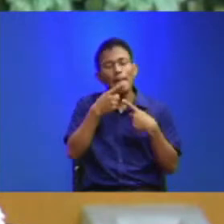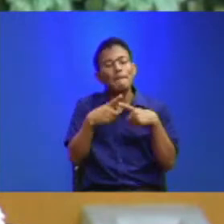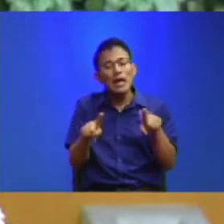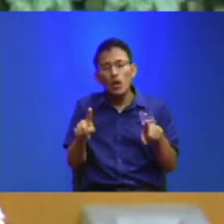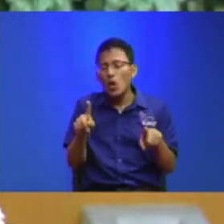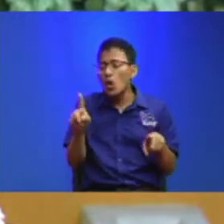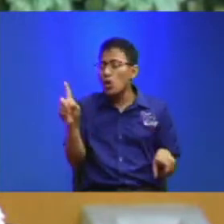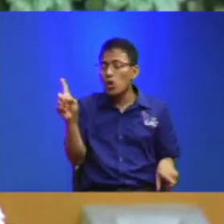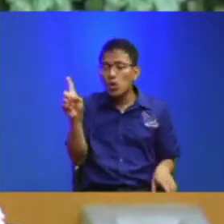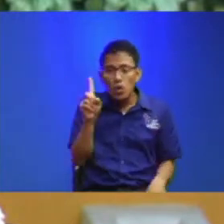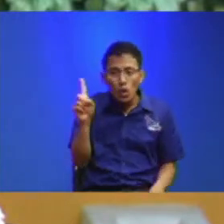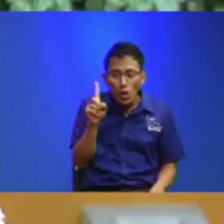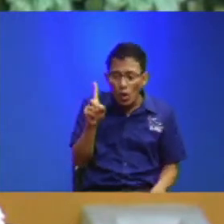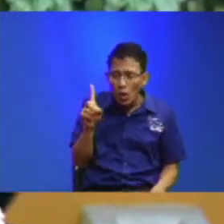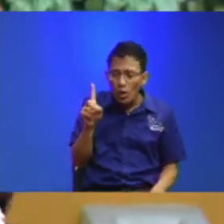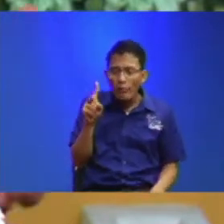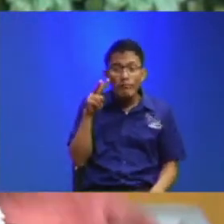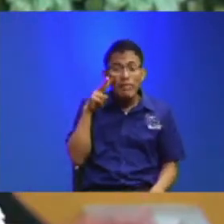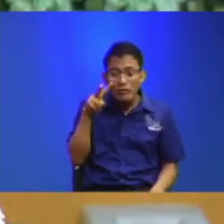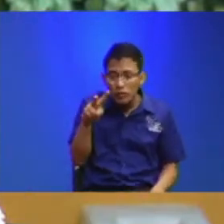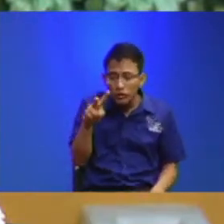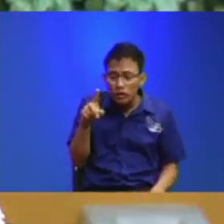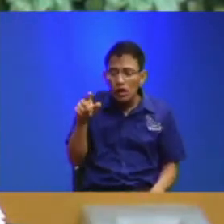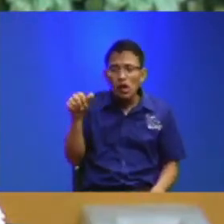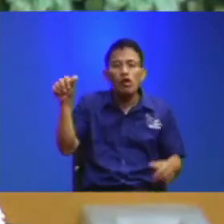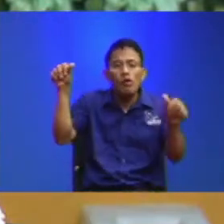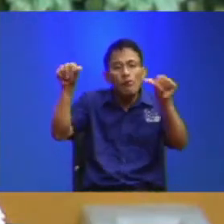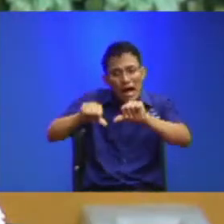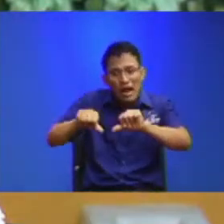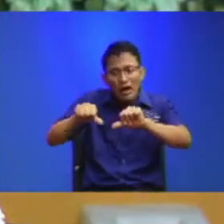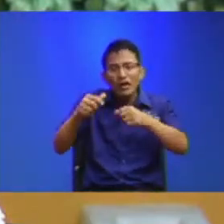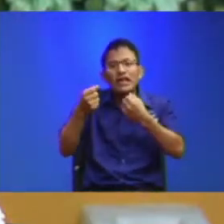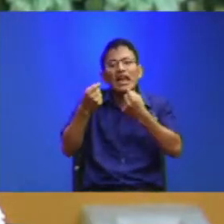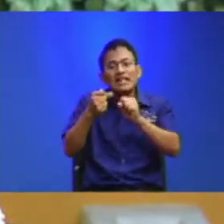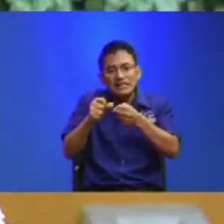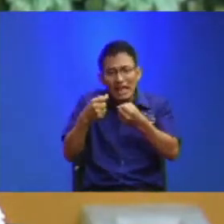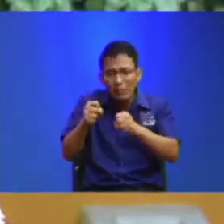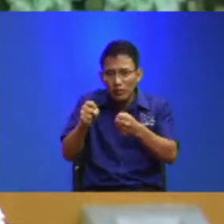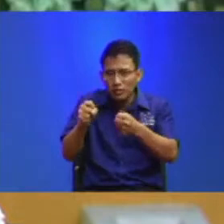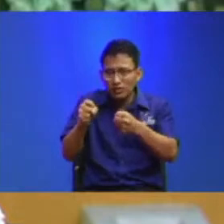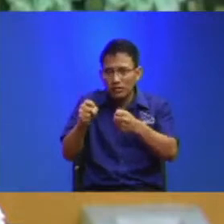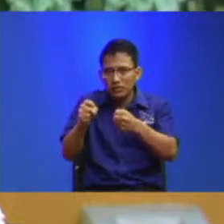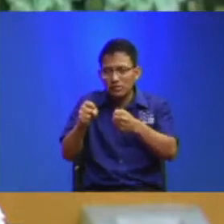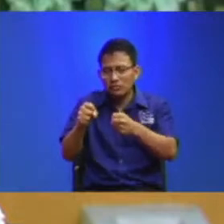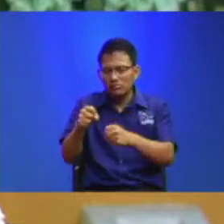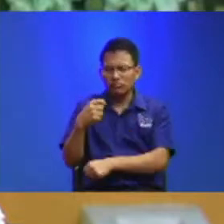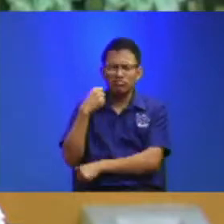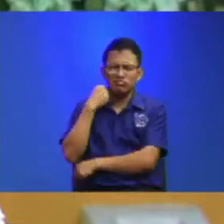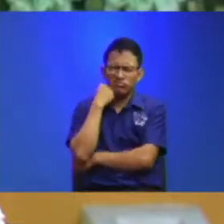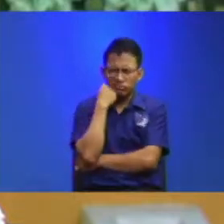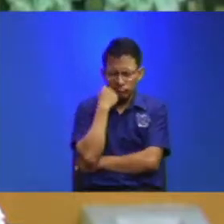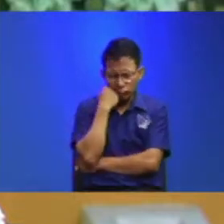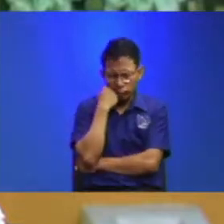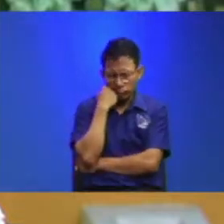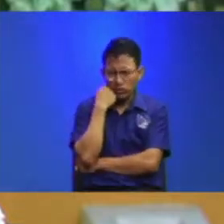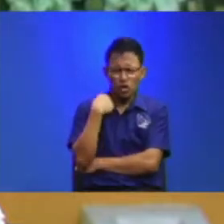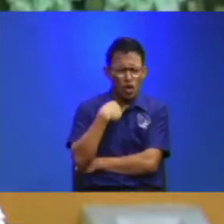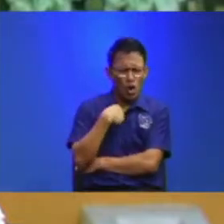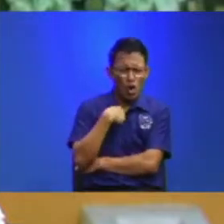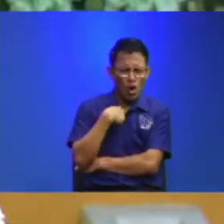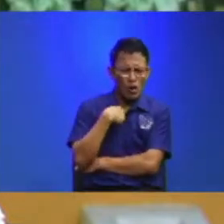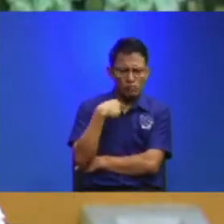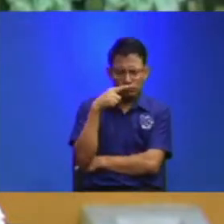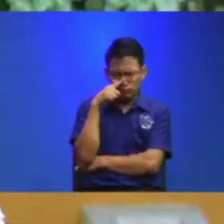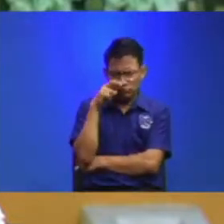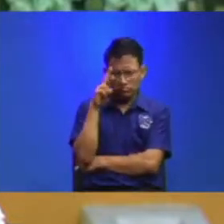camino. Entonces hay que decir, bueno, no, ¿será que yo he sido un traidor? Y entonces empieza a